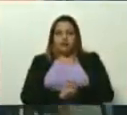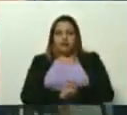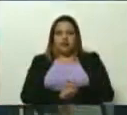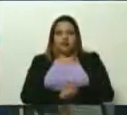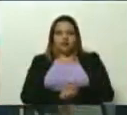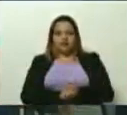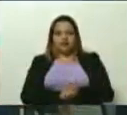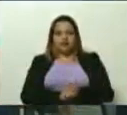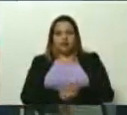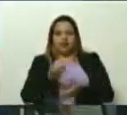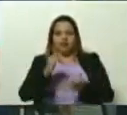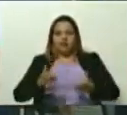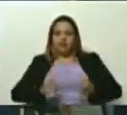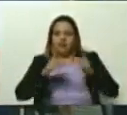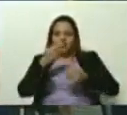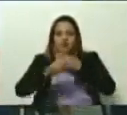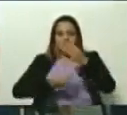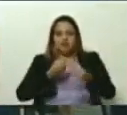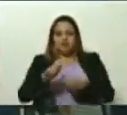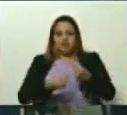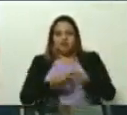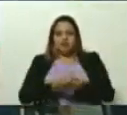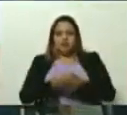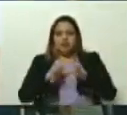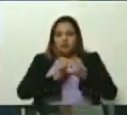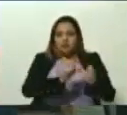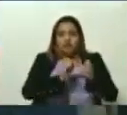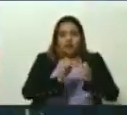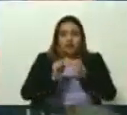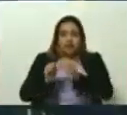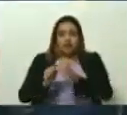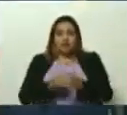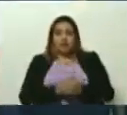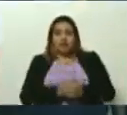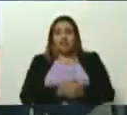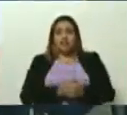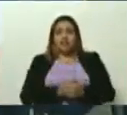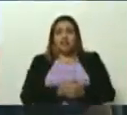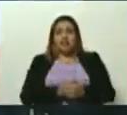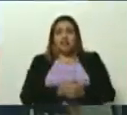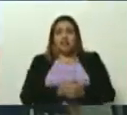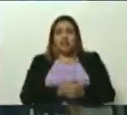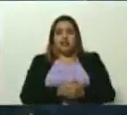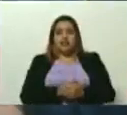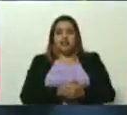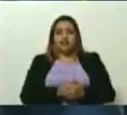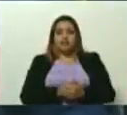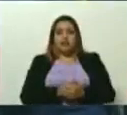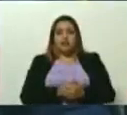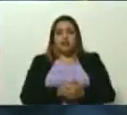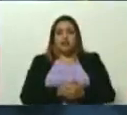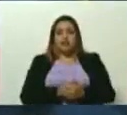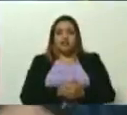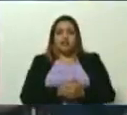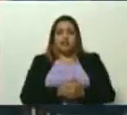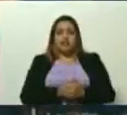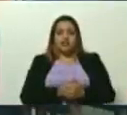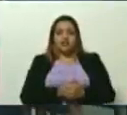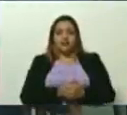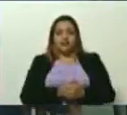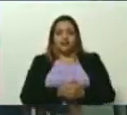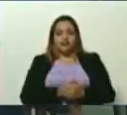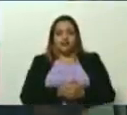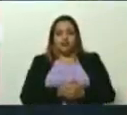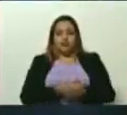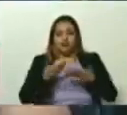a permitir hacer un seguimiento en todos los ámbitos de la nación en materia de seguridad ciudadana, para